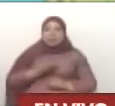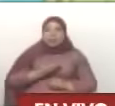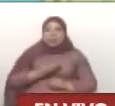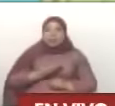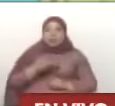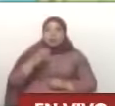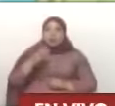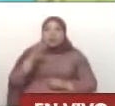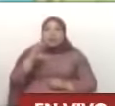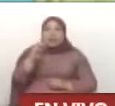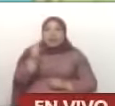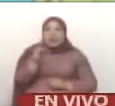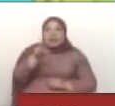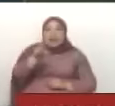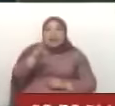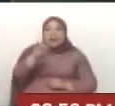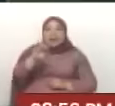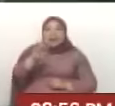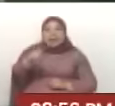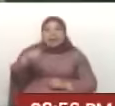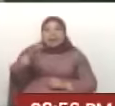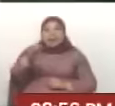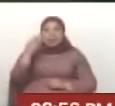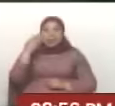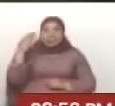de Caripe, Dalila.